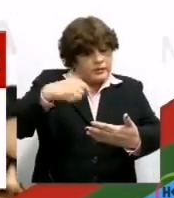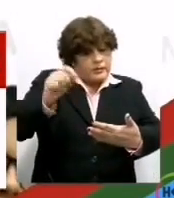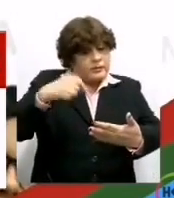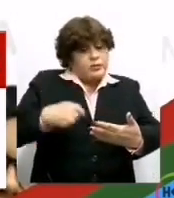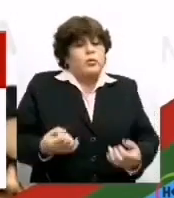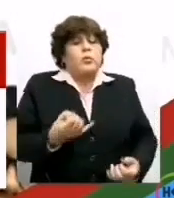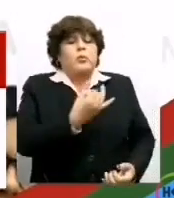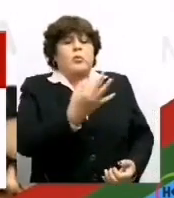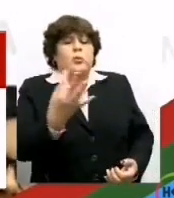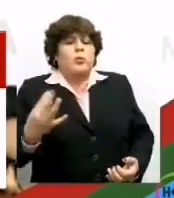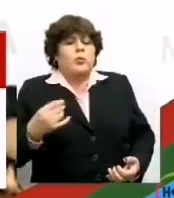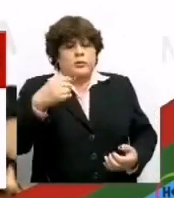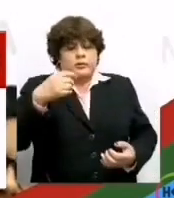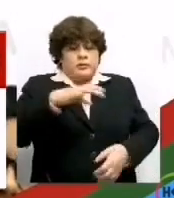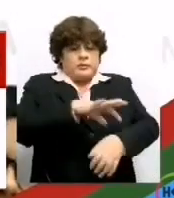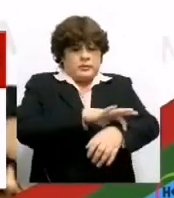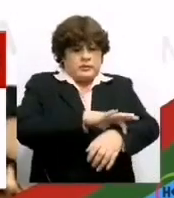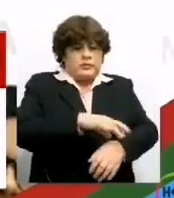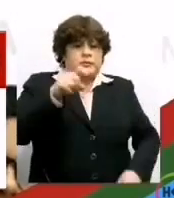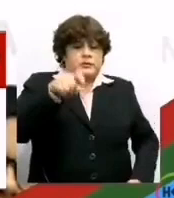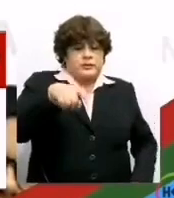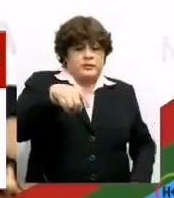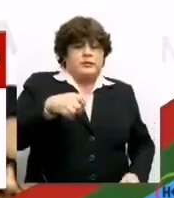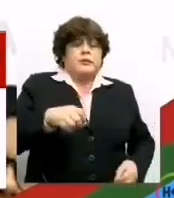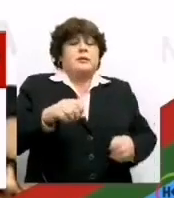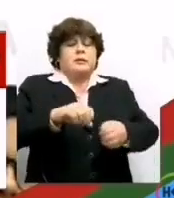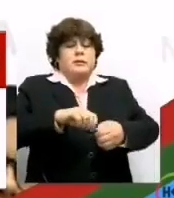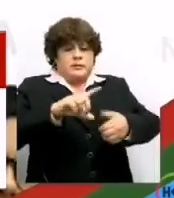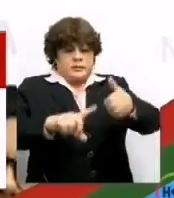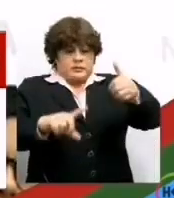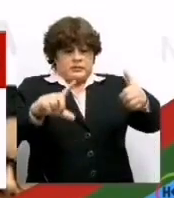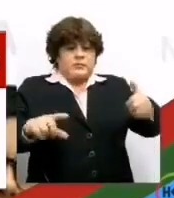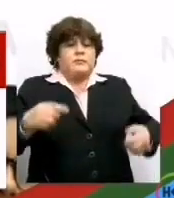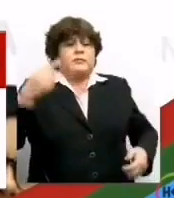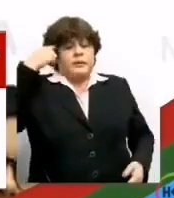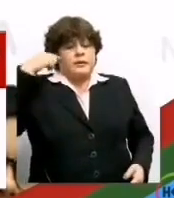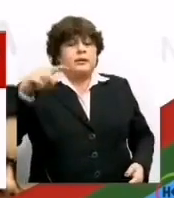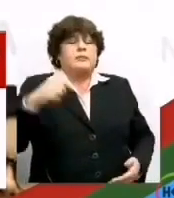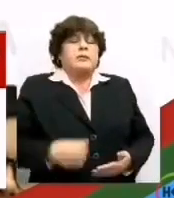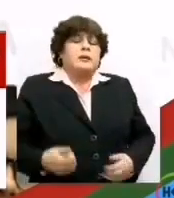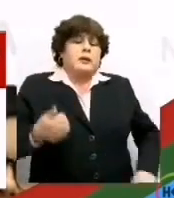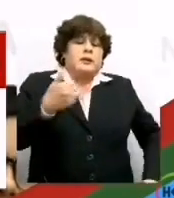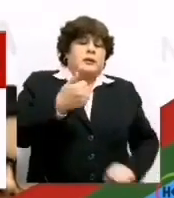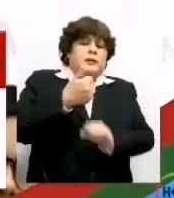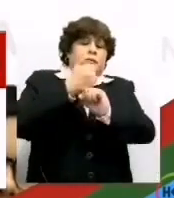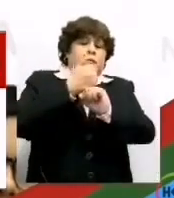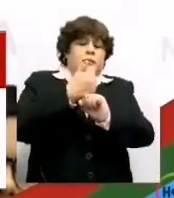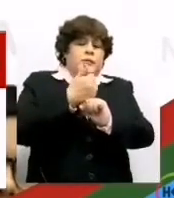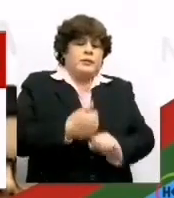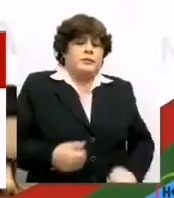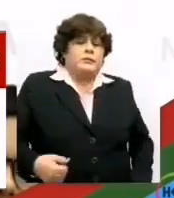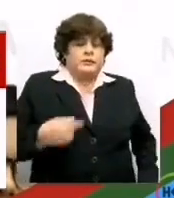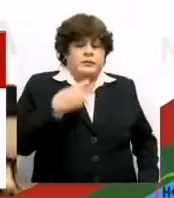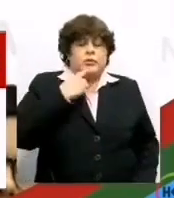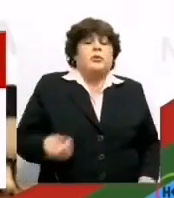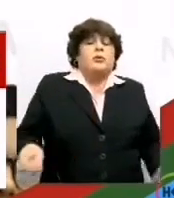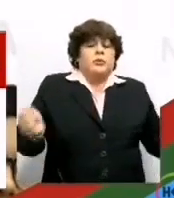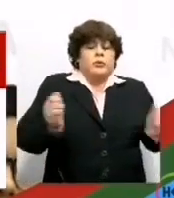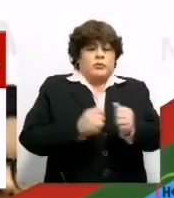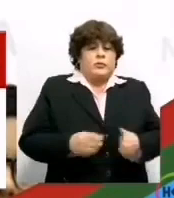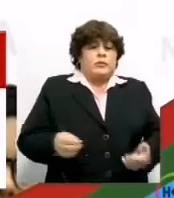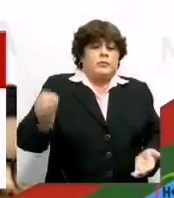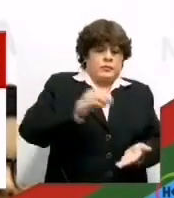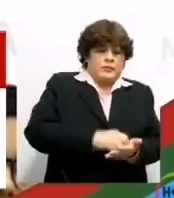Cuántos médicos necesita la región la libertad para que pueda apoyarse con